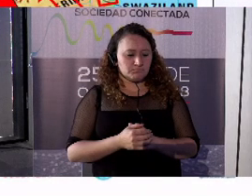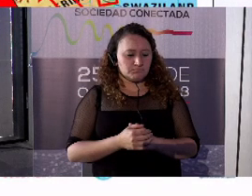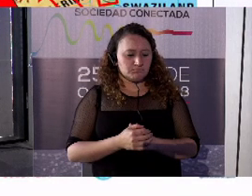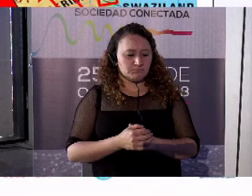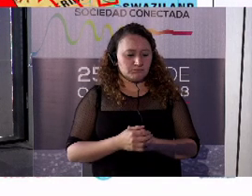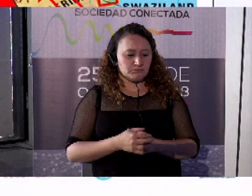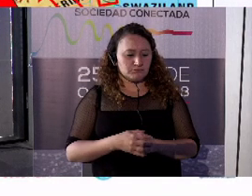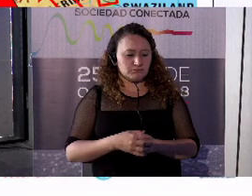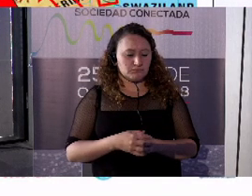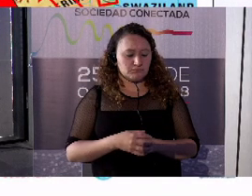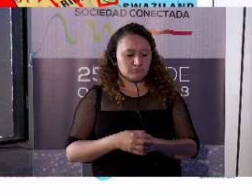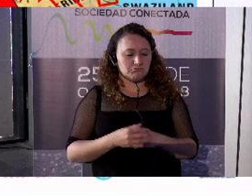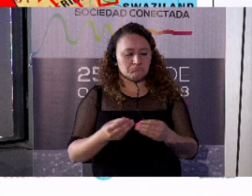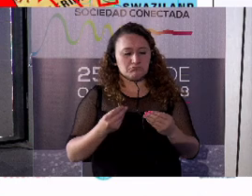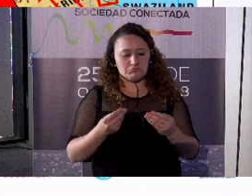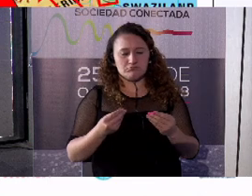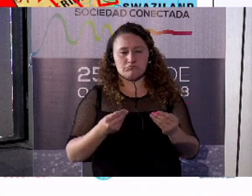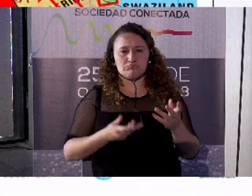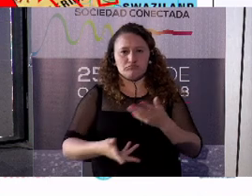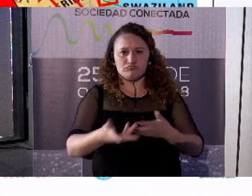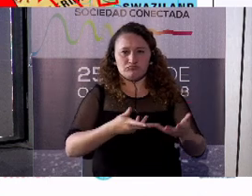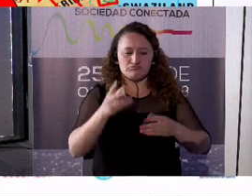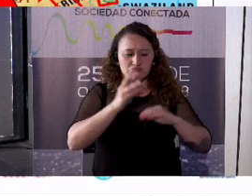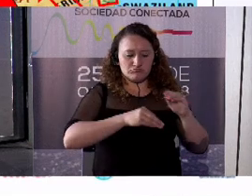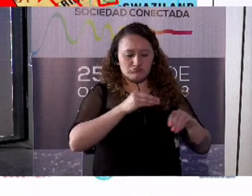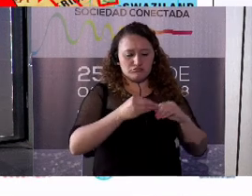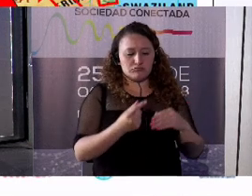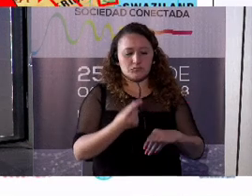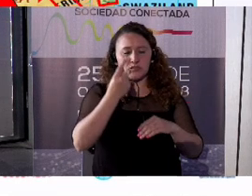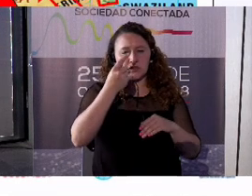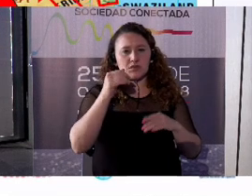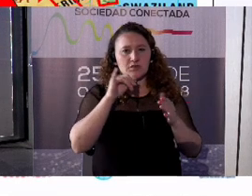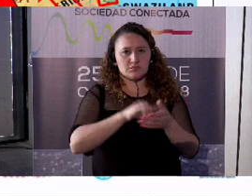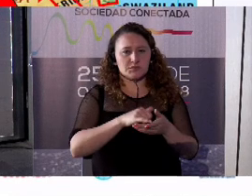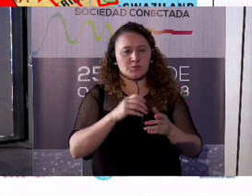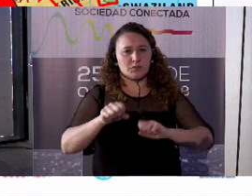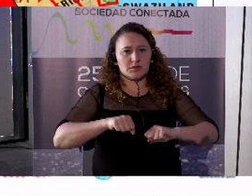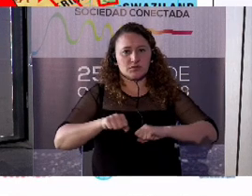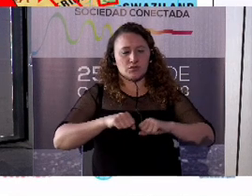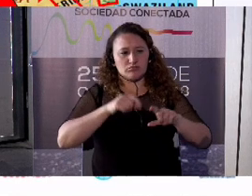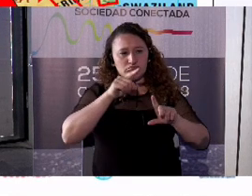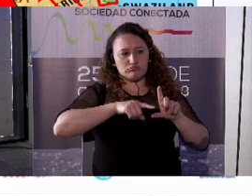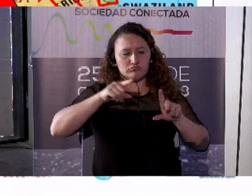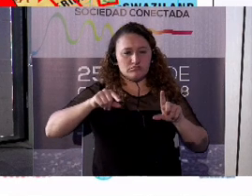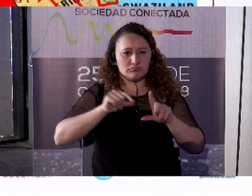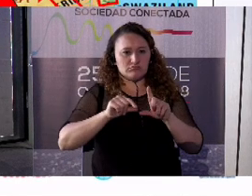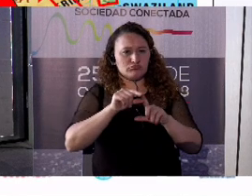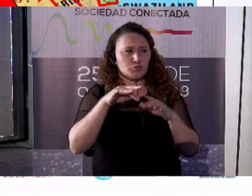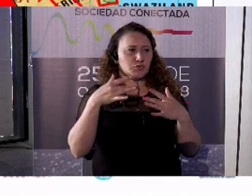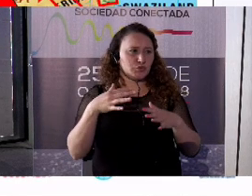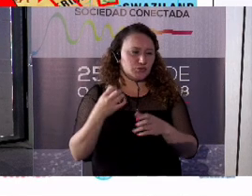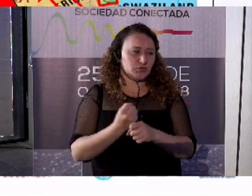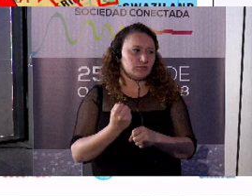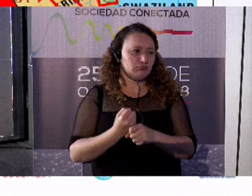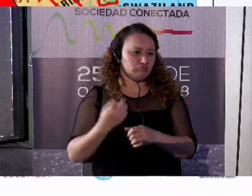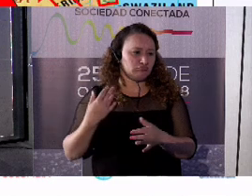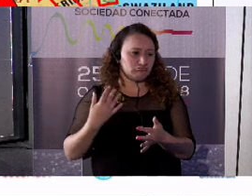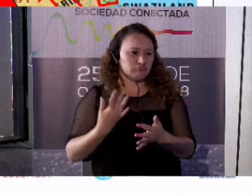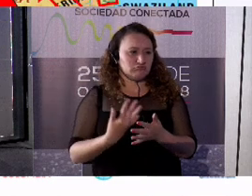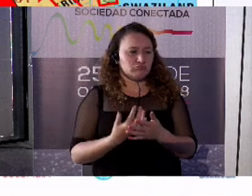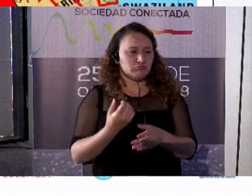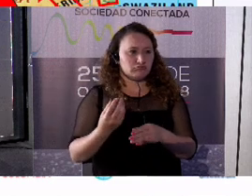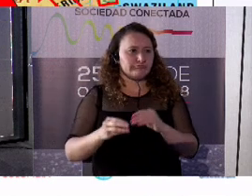Colombia para cocrear políticas de gestión de espectro mucho trabajo que hemos estado